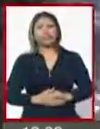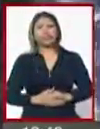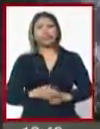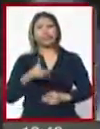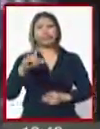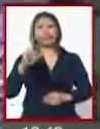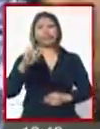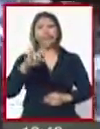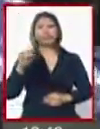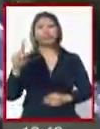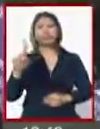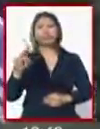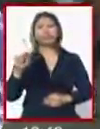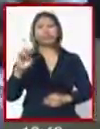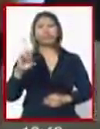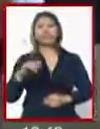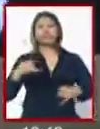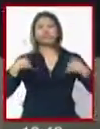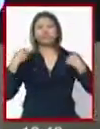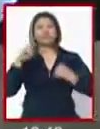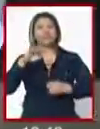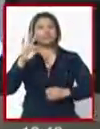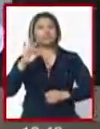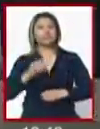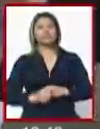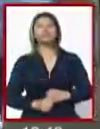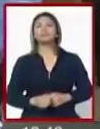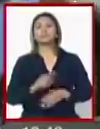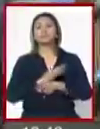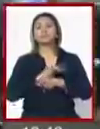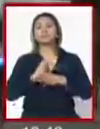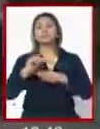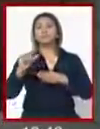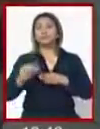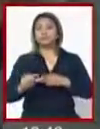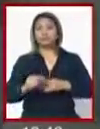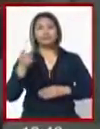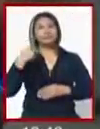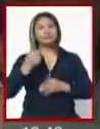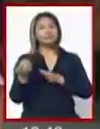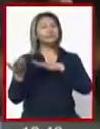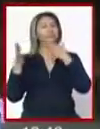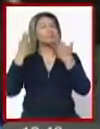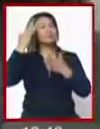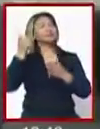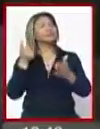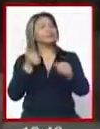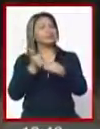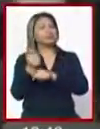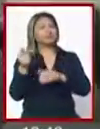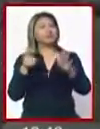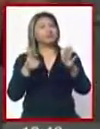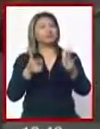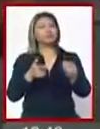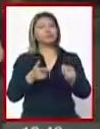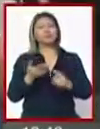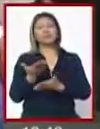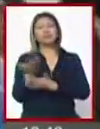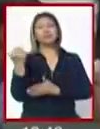Linet Salazar Ruiz, recordemos que esta joven de 29 años, ingeniera de profesión, murió producto de un disparo de fuego el año